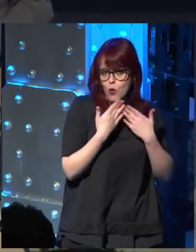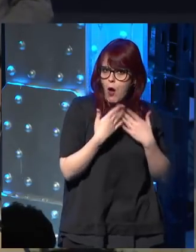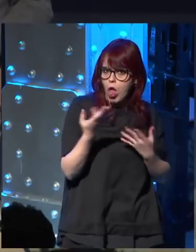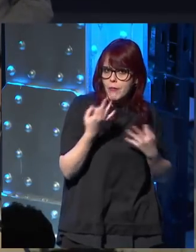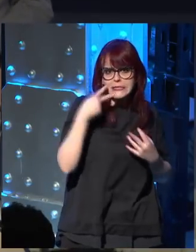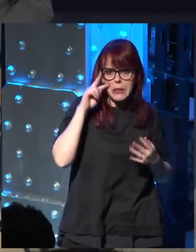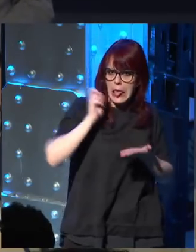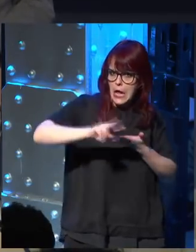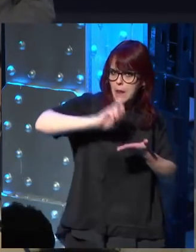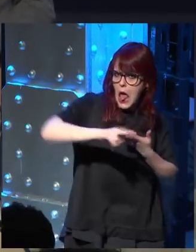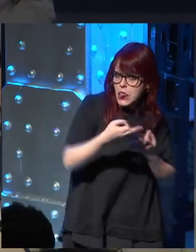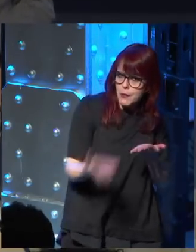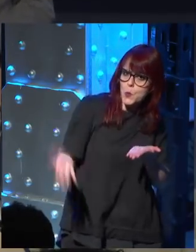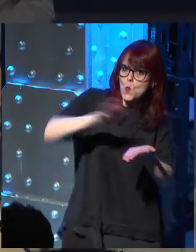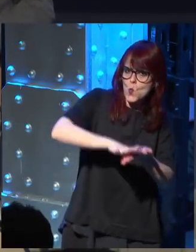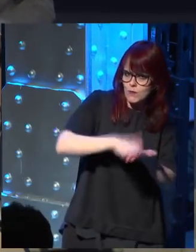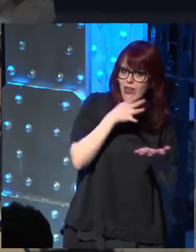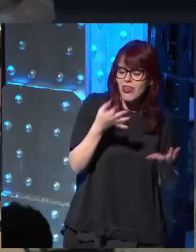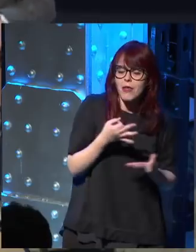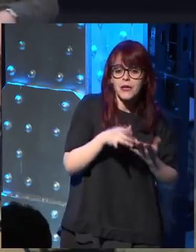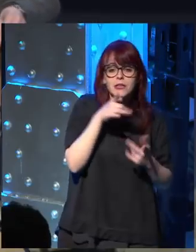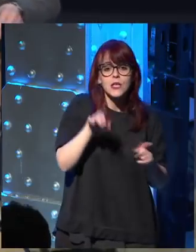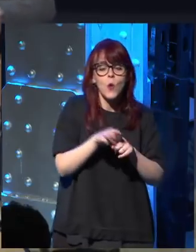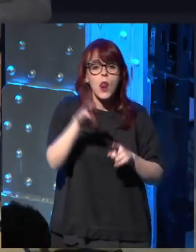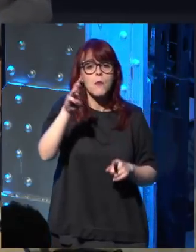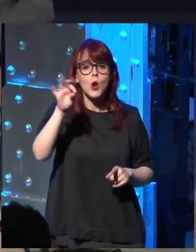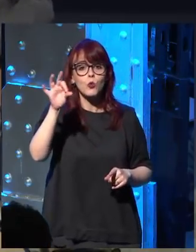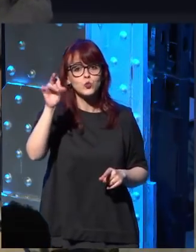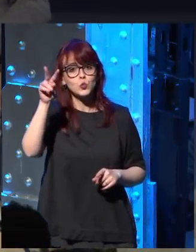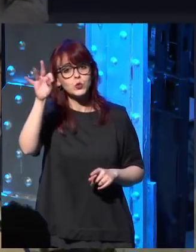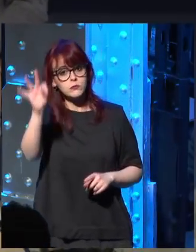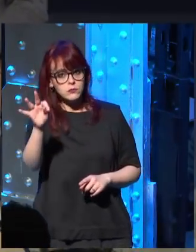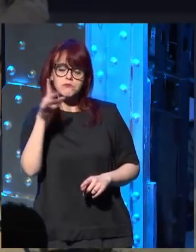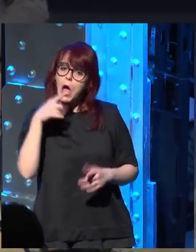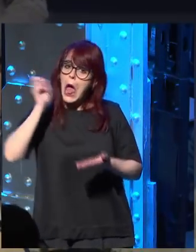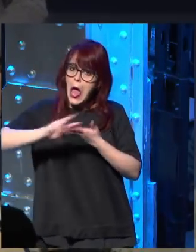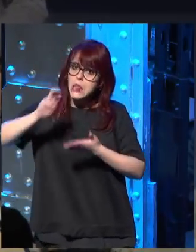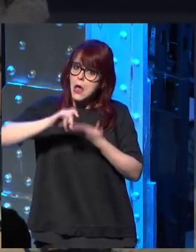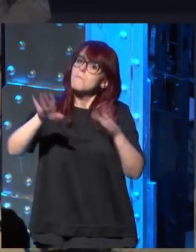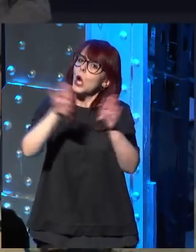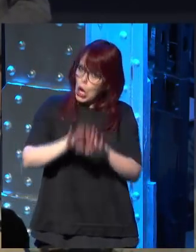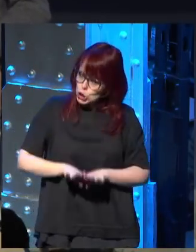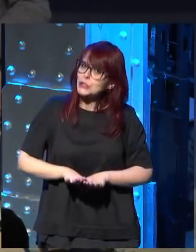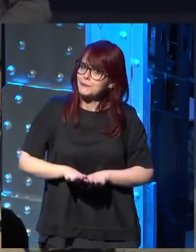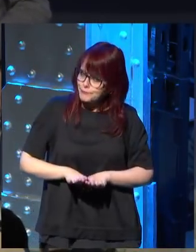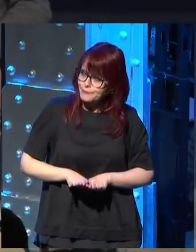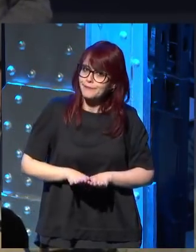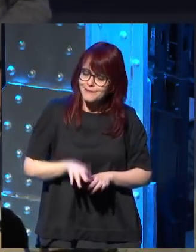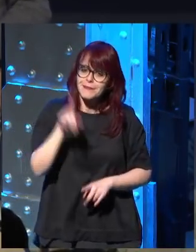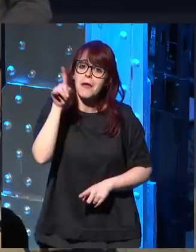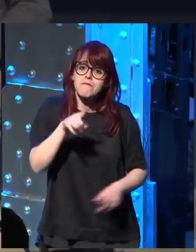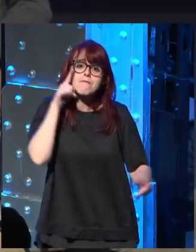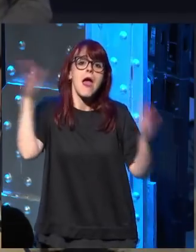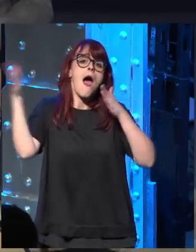¿no? Efectivamente, como tú dices, el pobre Proust también anduvo lo suyo, sobre todo por las noches, durante un tiempo,